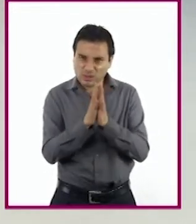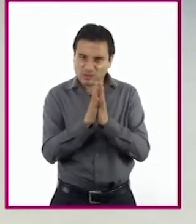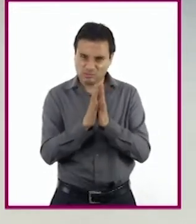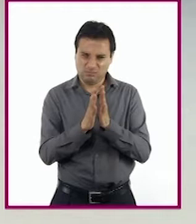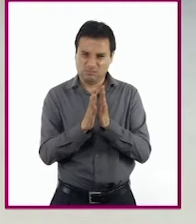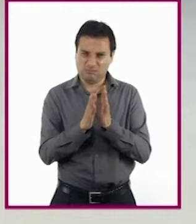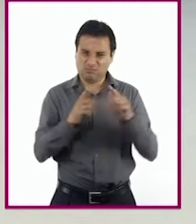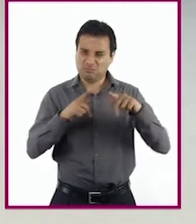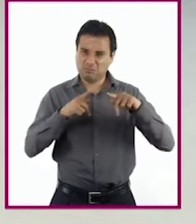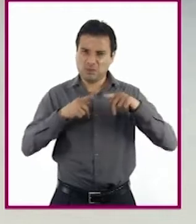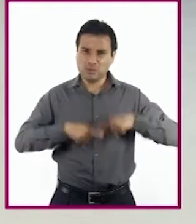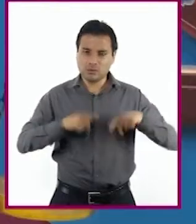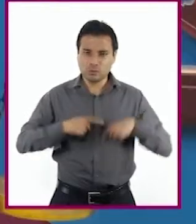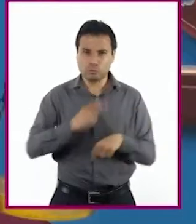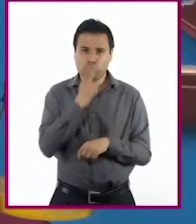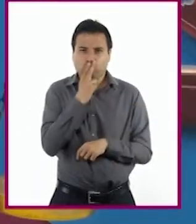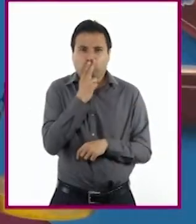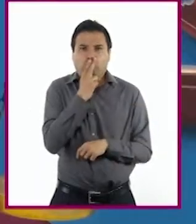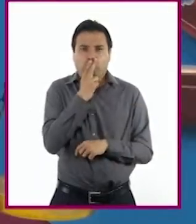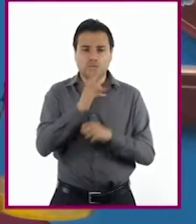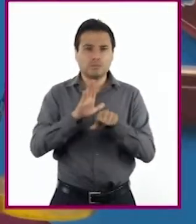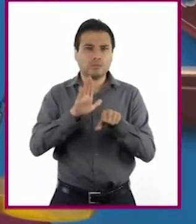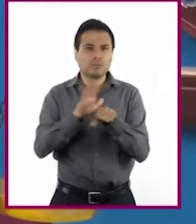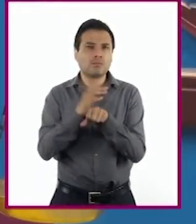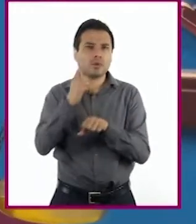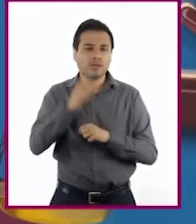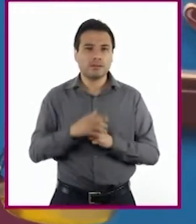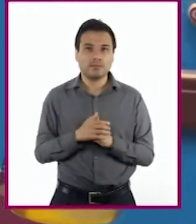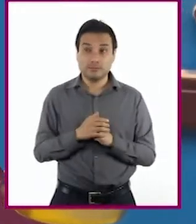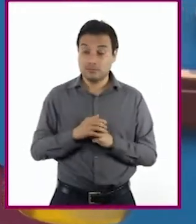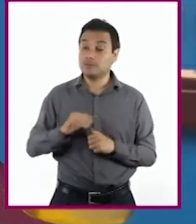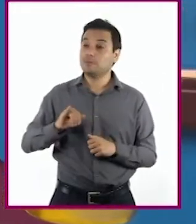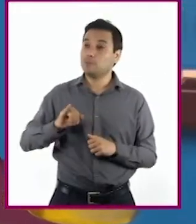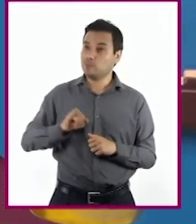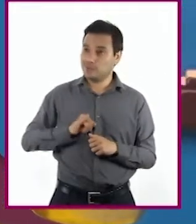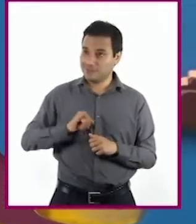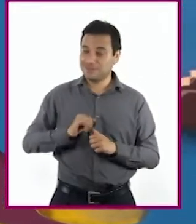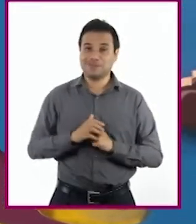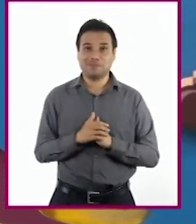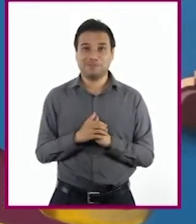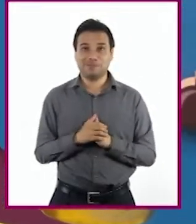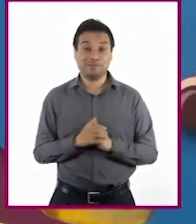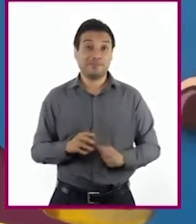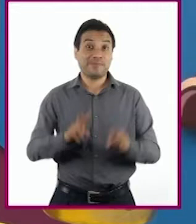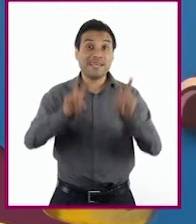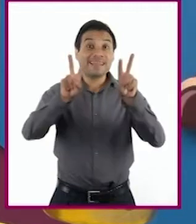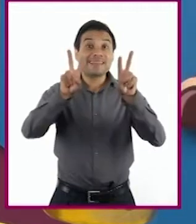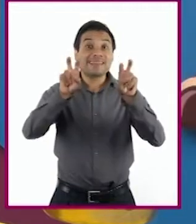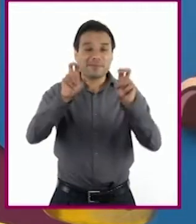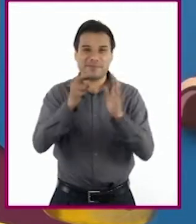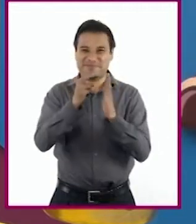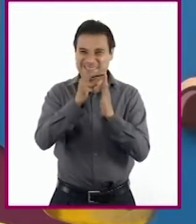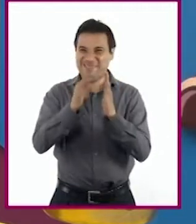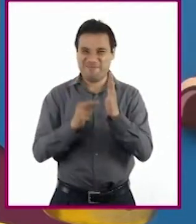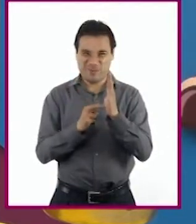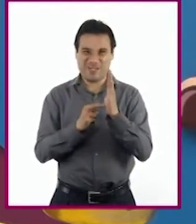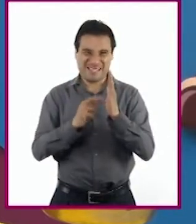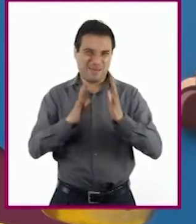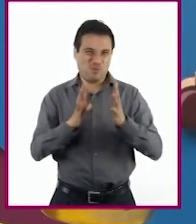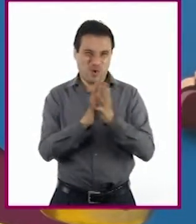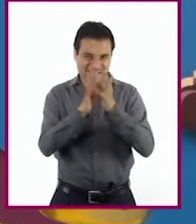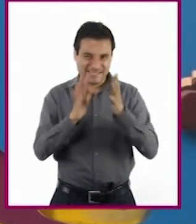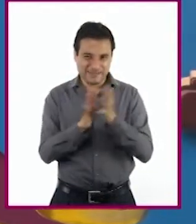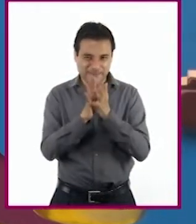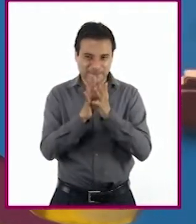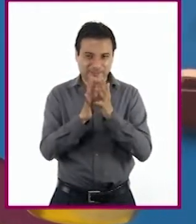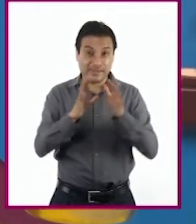la defiendan? Muy interesantes preguntas, Nadia. El tema de los principios de la democracia y su relación